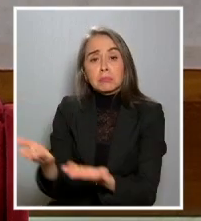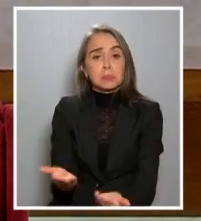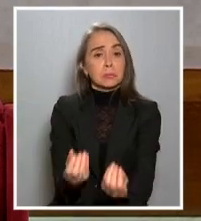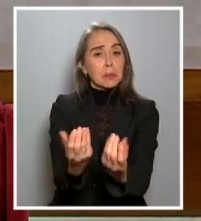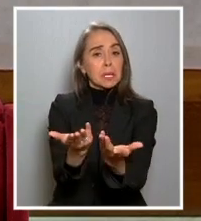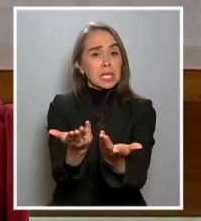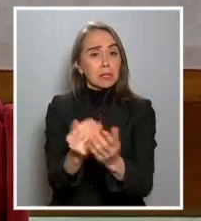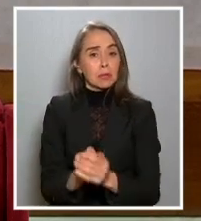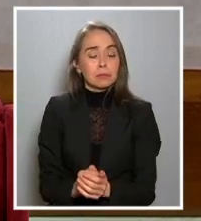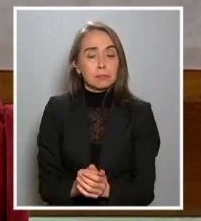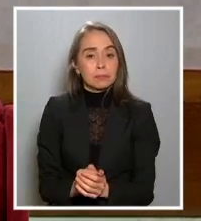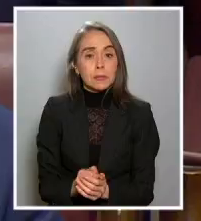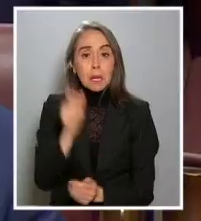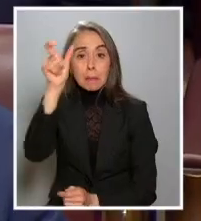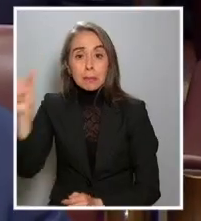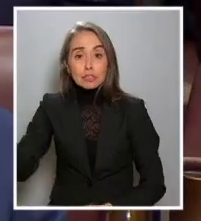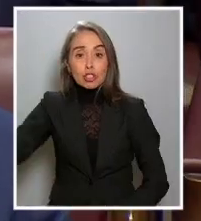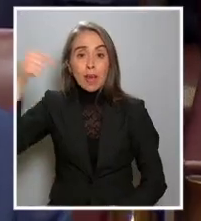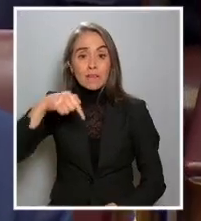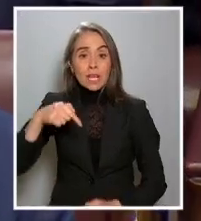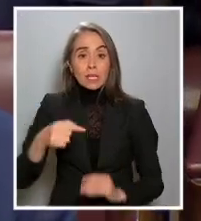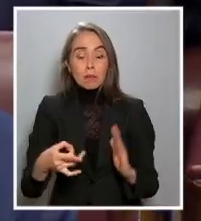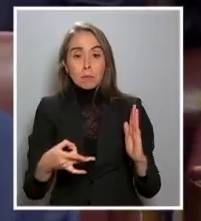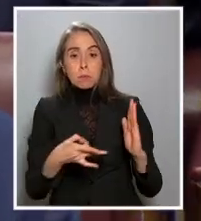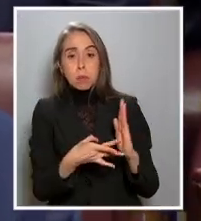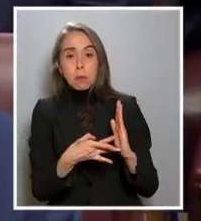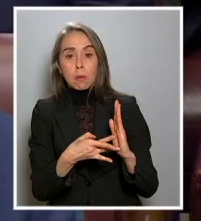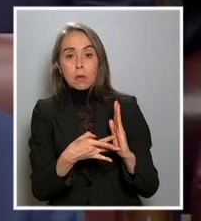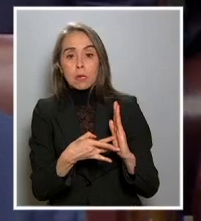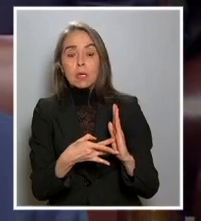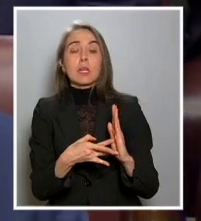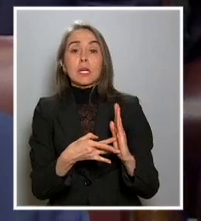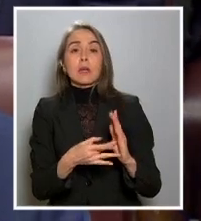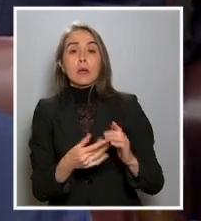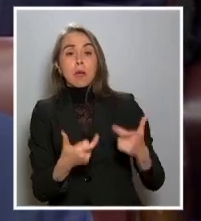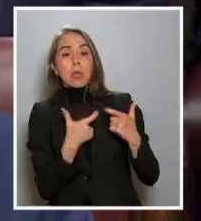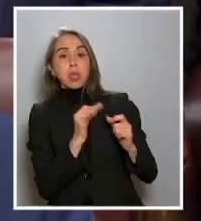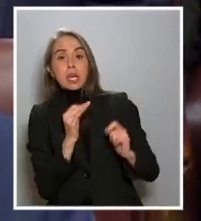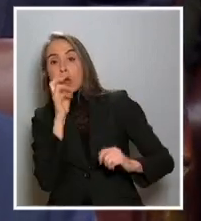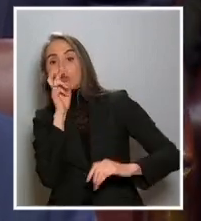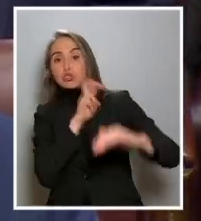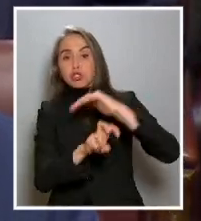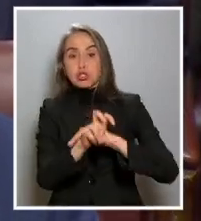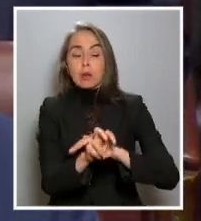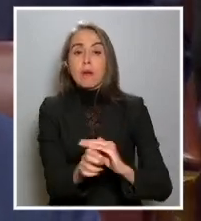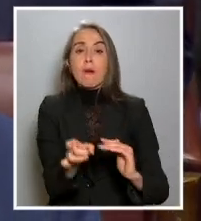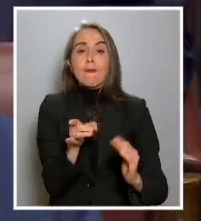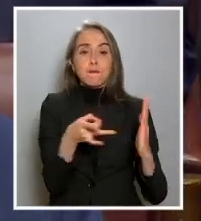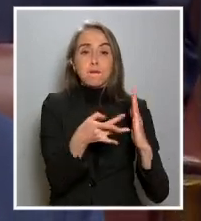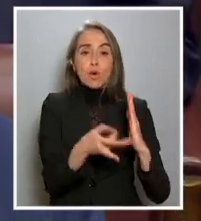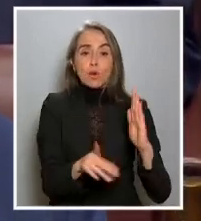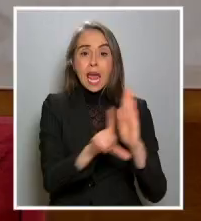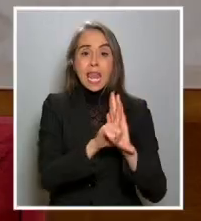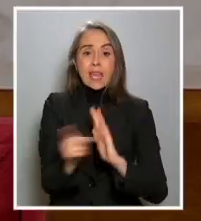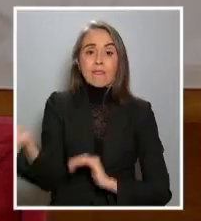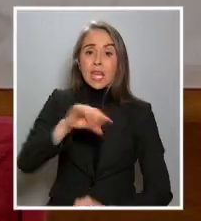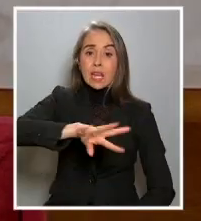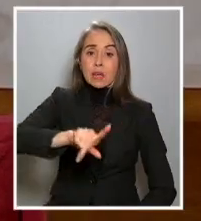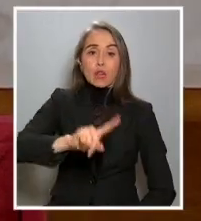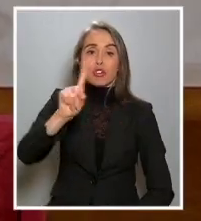bienvenidos. Quienes vengan vulnerando o a vulnerar nuestras leyes y a delinquir, no lo son.